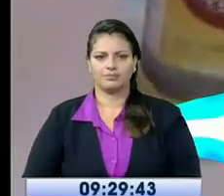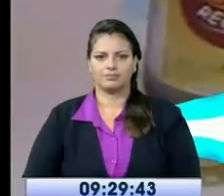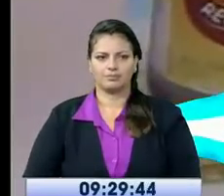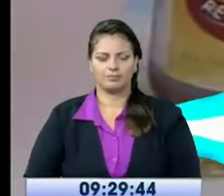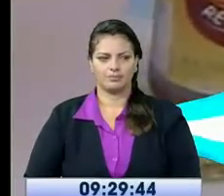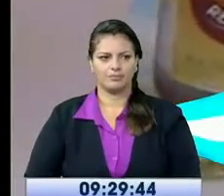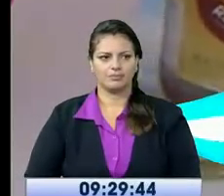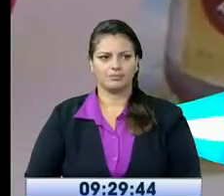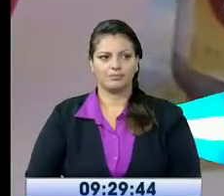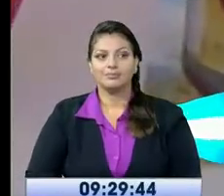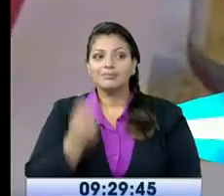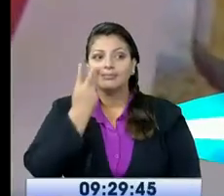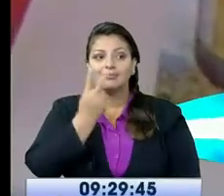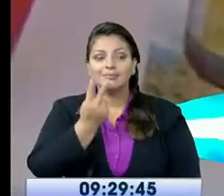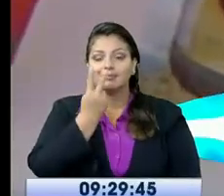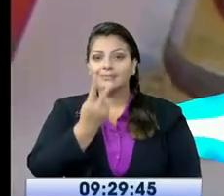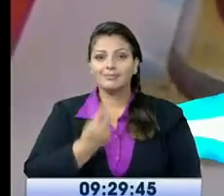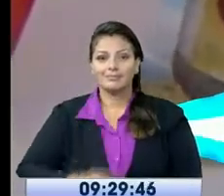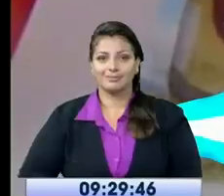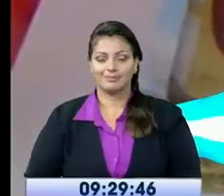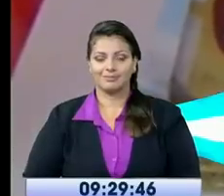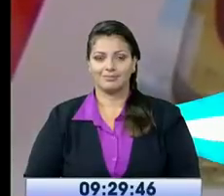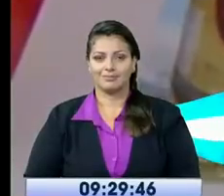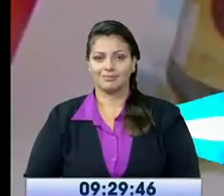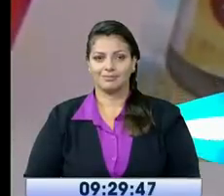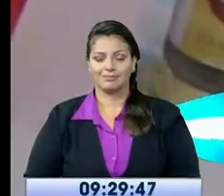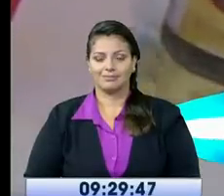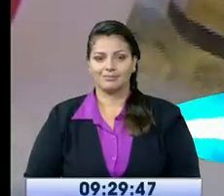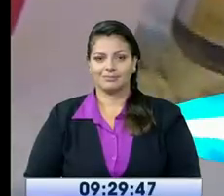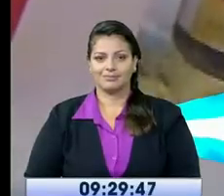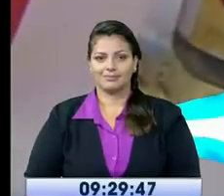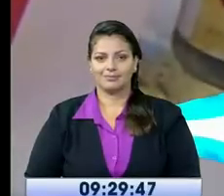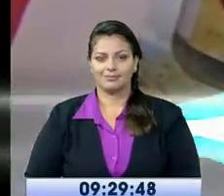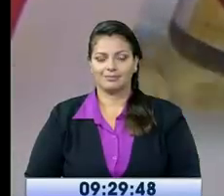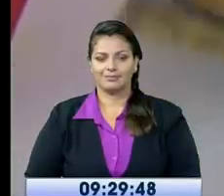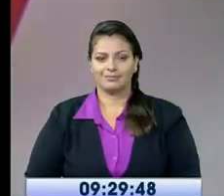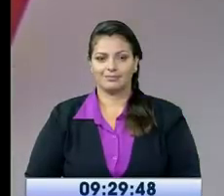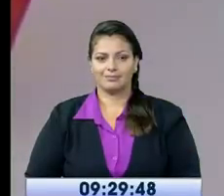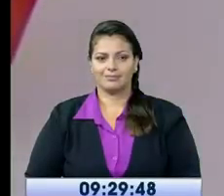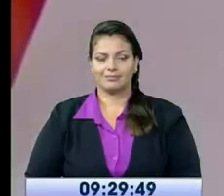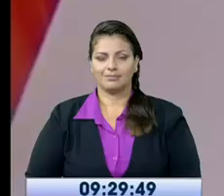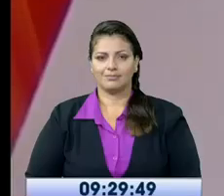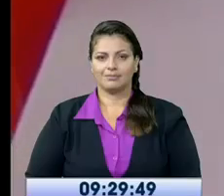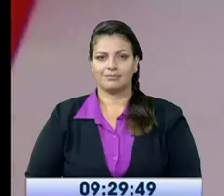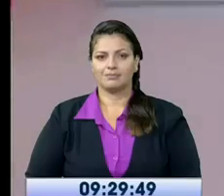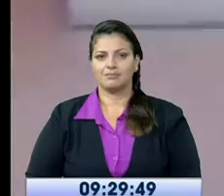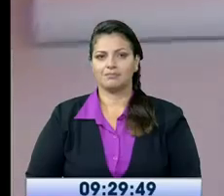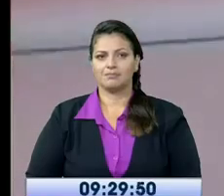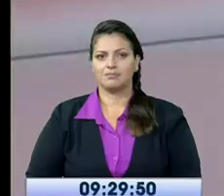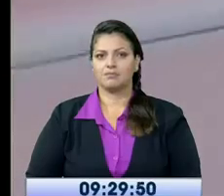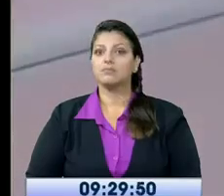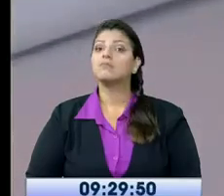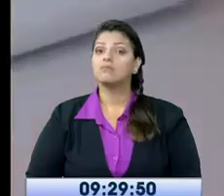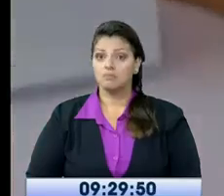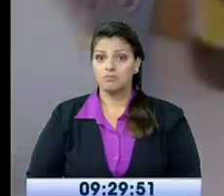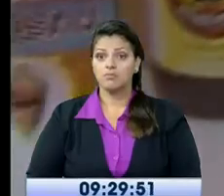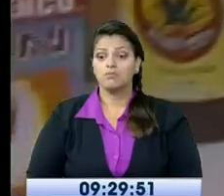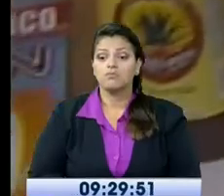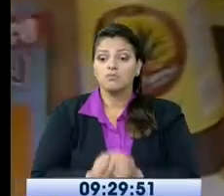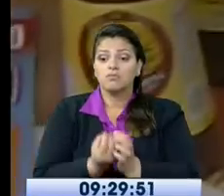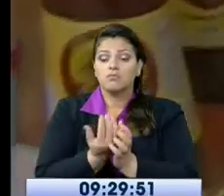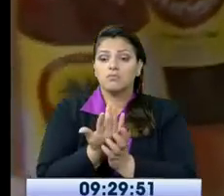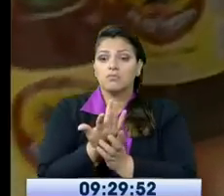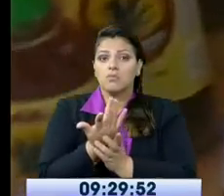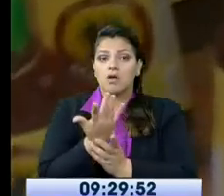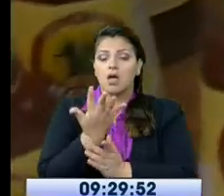es. Sí, es este, ajá. Y entonces, este penco demora más o menos 12 a 15 años en desarrollarse.